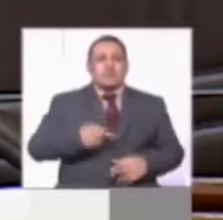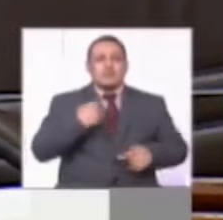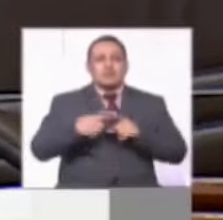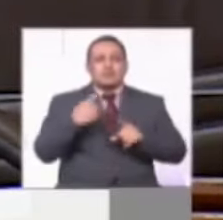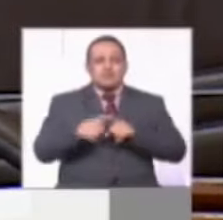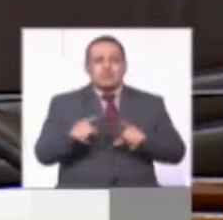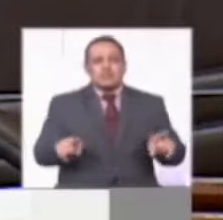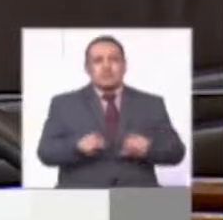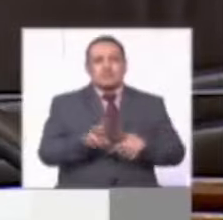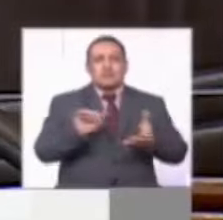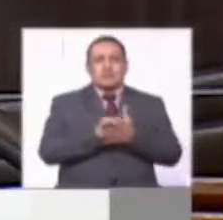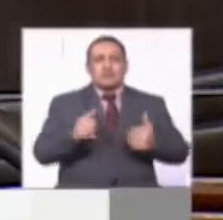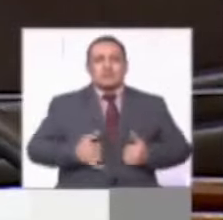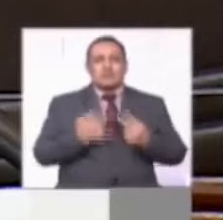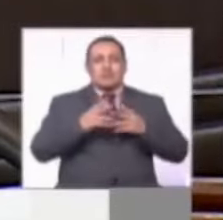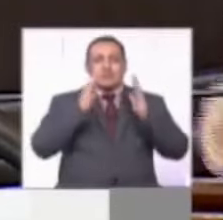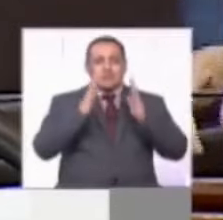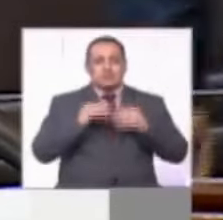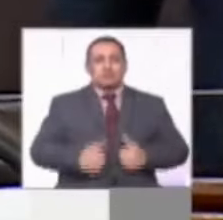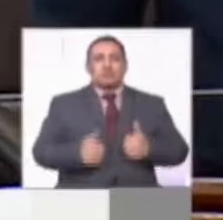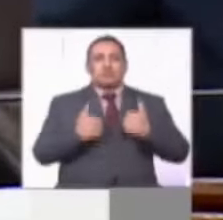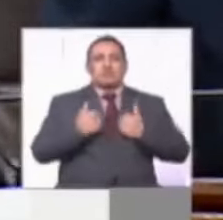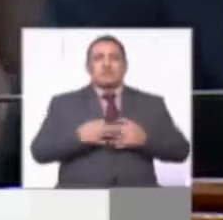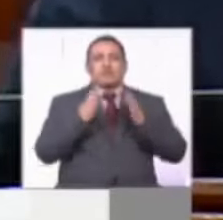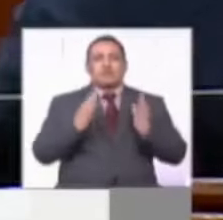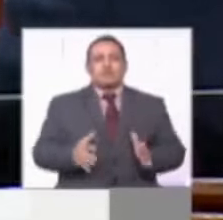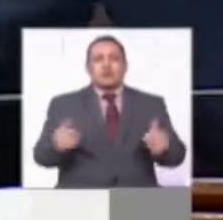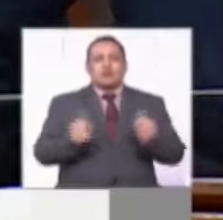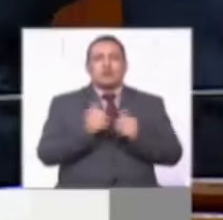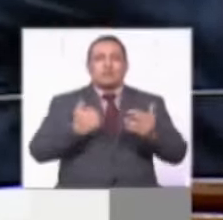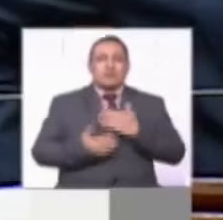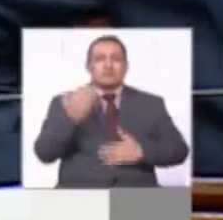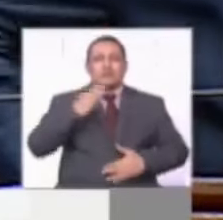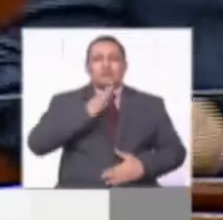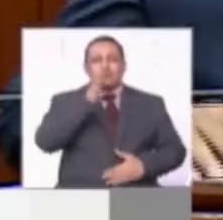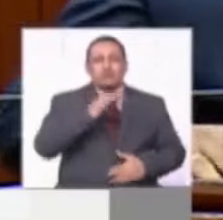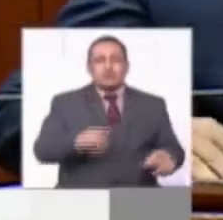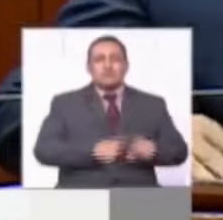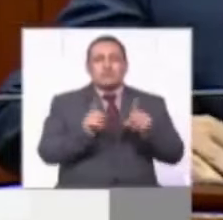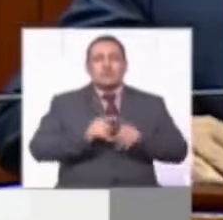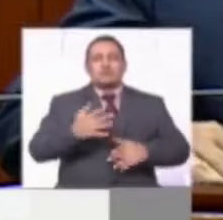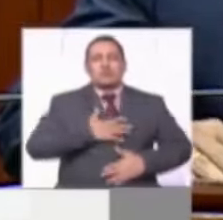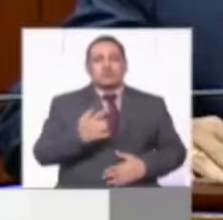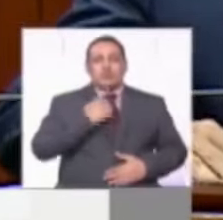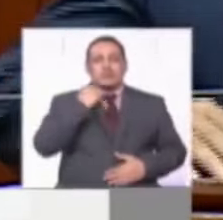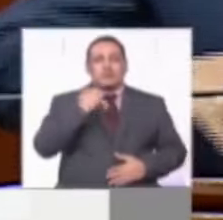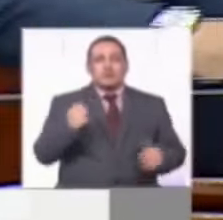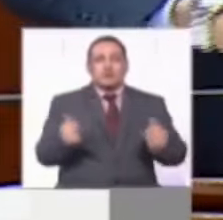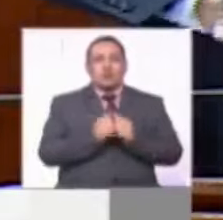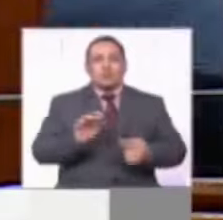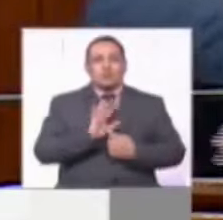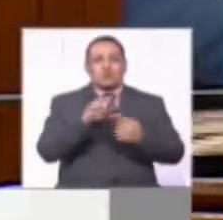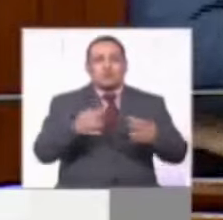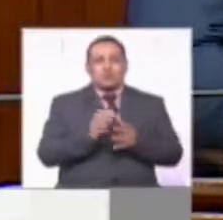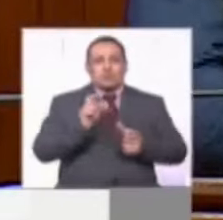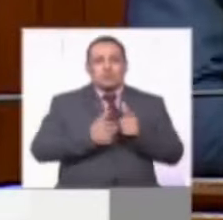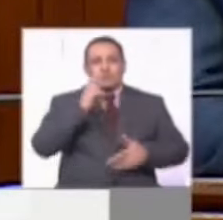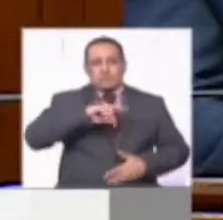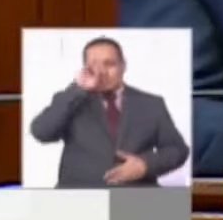educadores que han dedicado sus vidas a formar las generaciones futuras y es nuestro deber como representante del pueblo